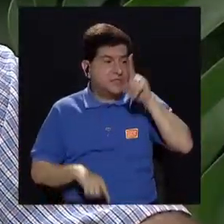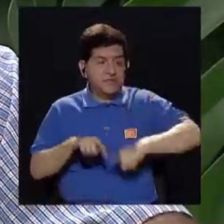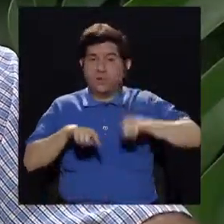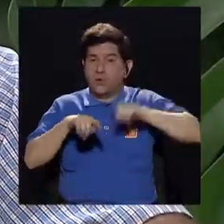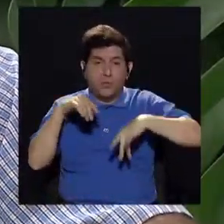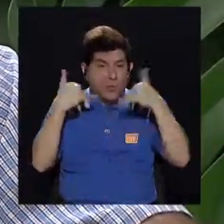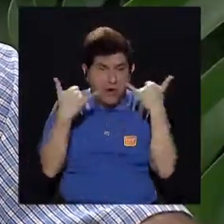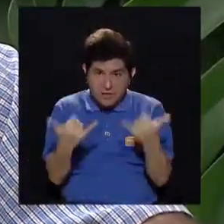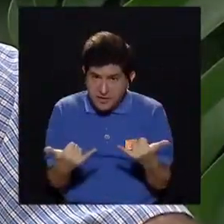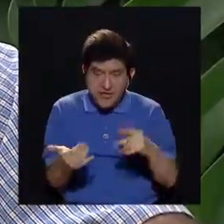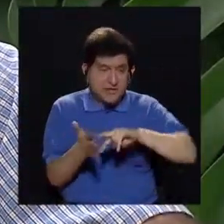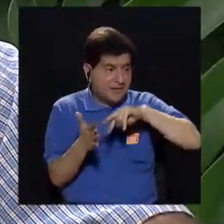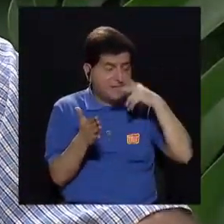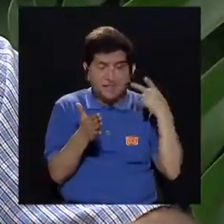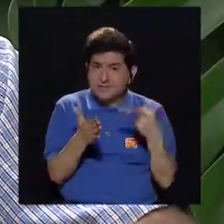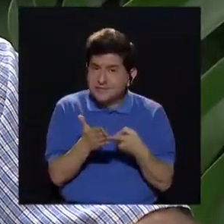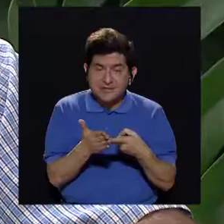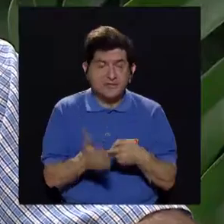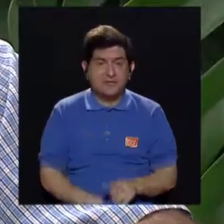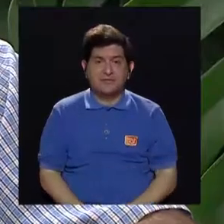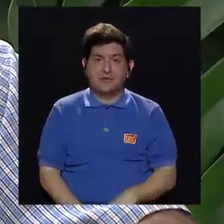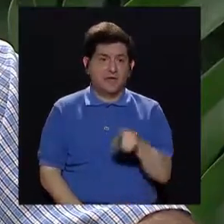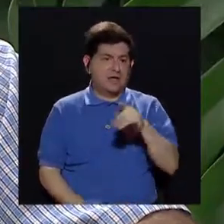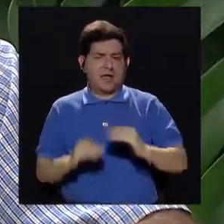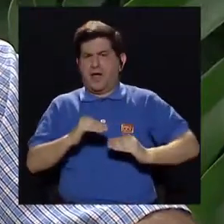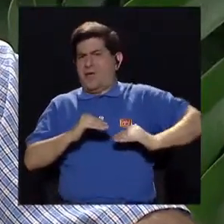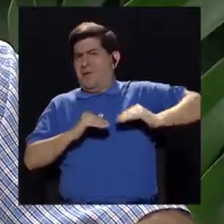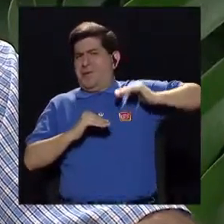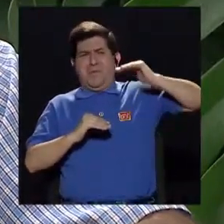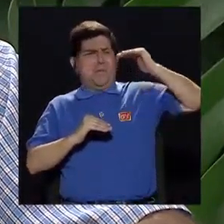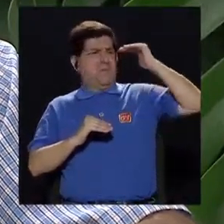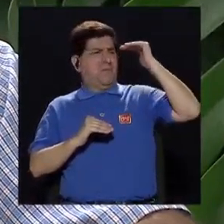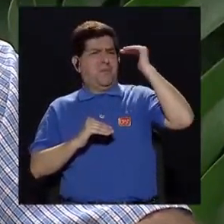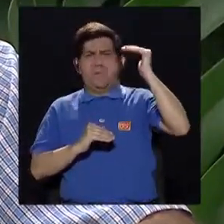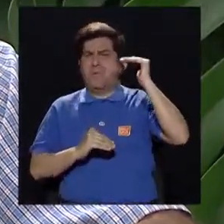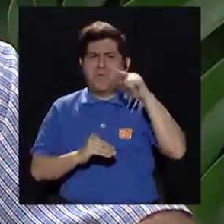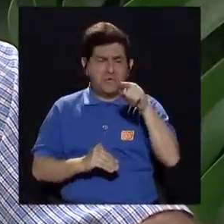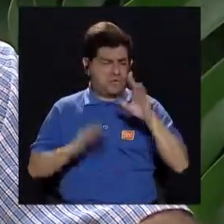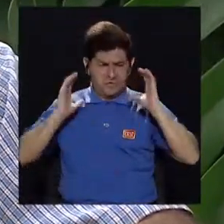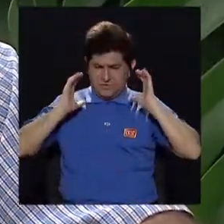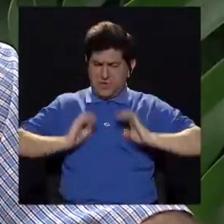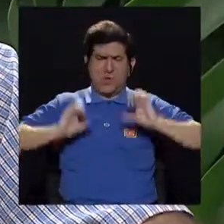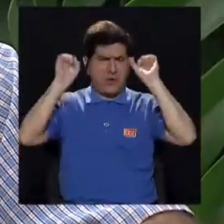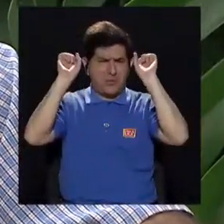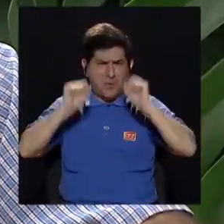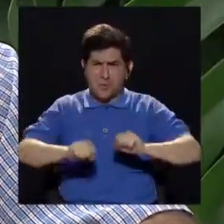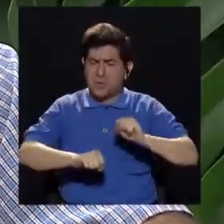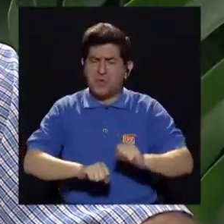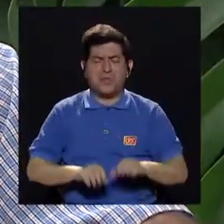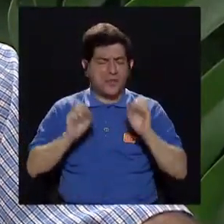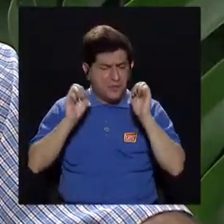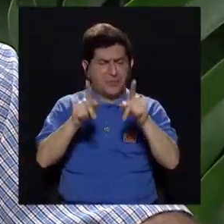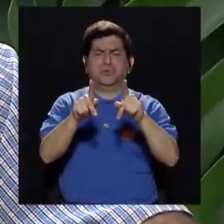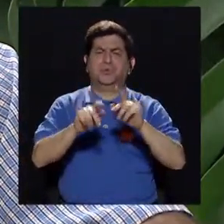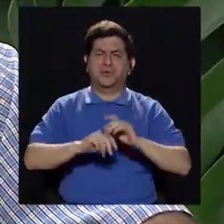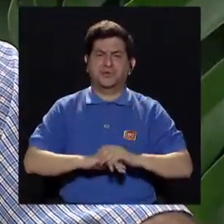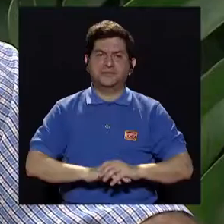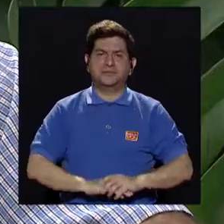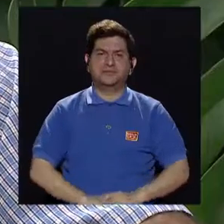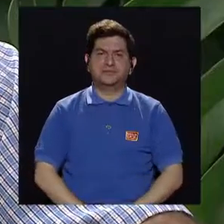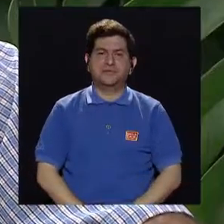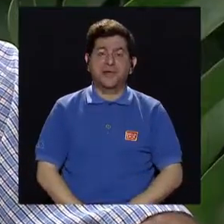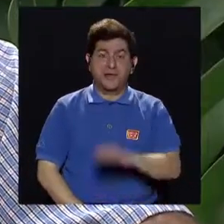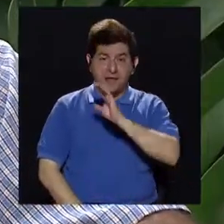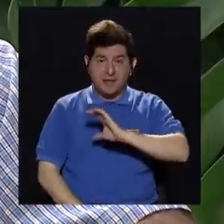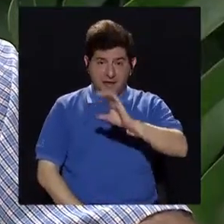ni siquiera silbar, eso significa que ya el esfuerzo está más alto de lo que su organismo en ese momento le está permitiendo.